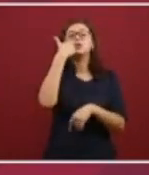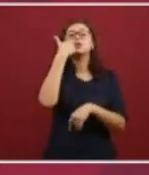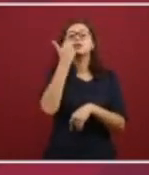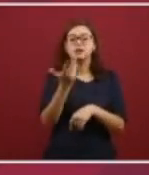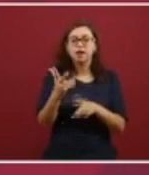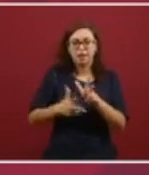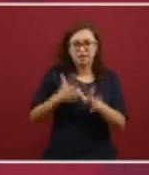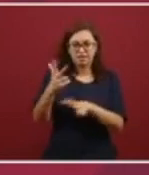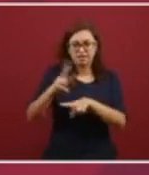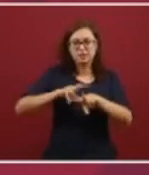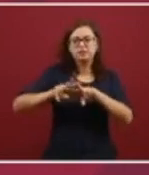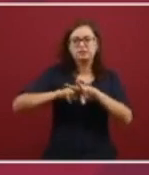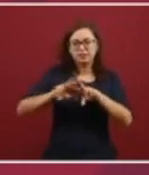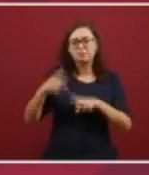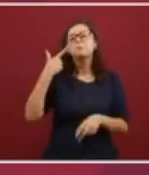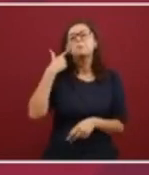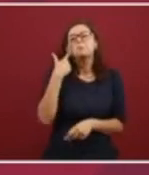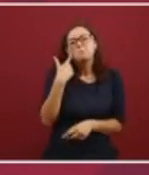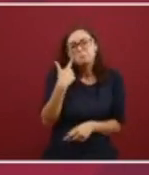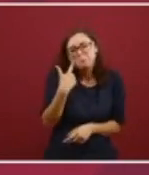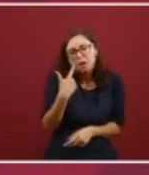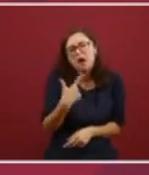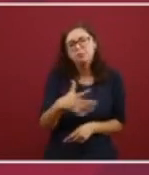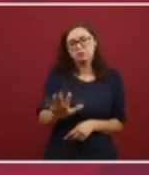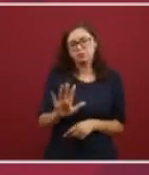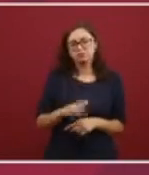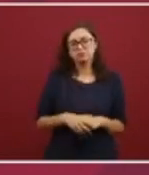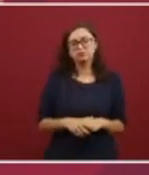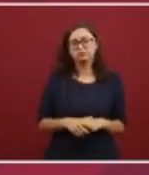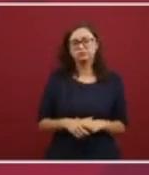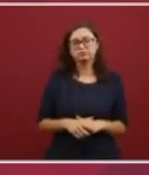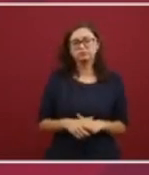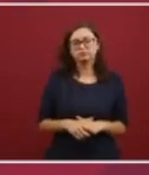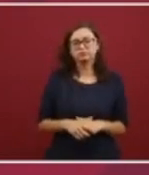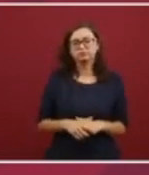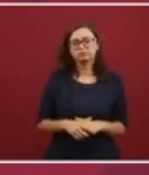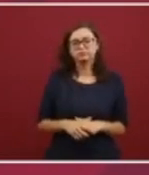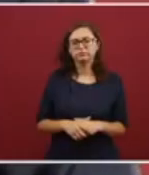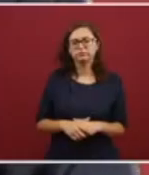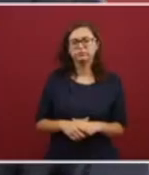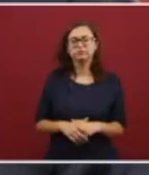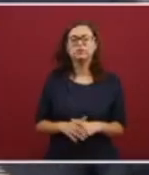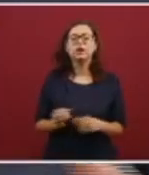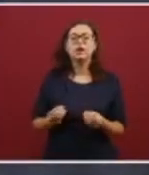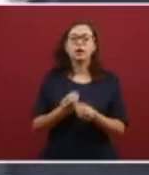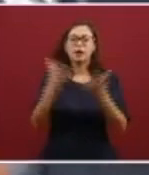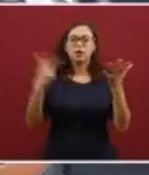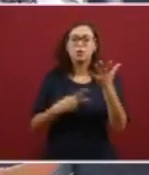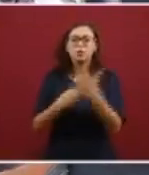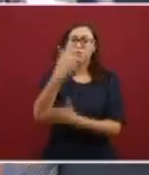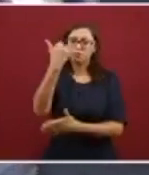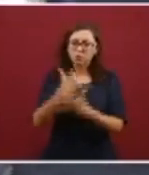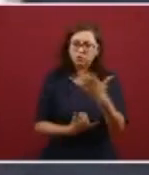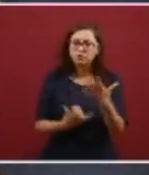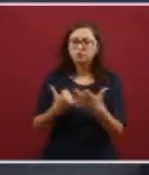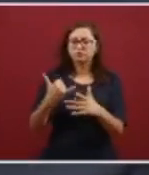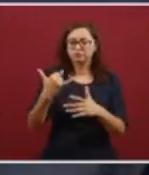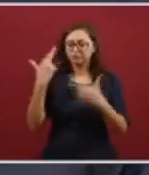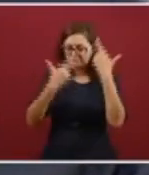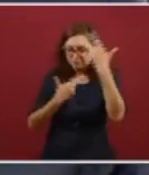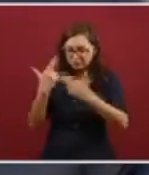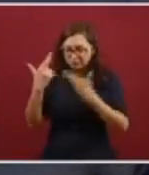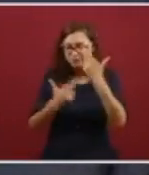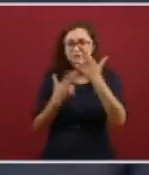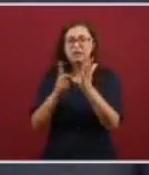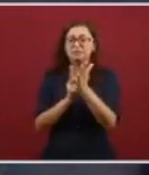se está tomando en consideración, desde luego, para revisar proyectos, para ver